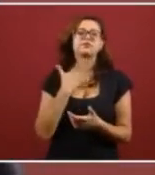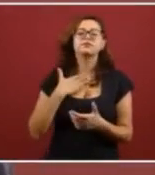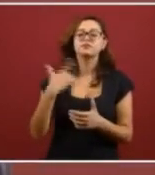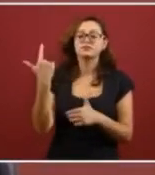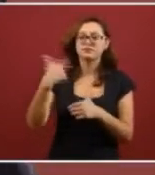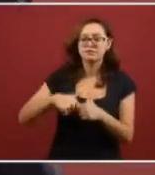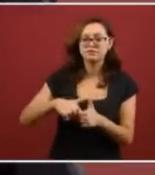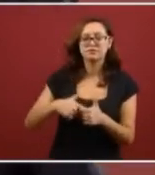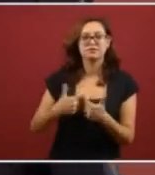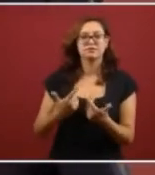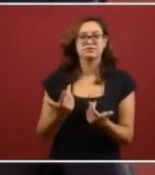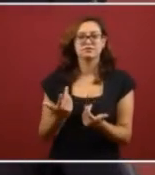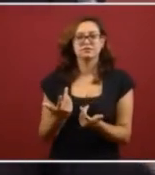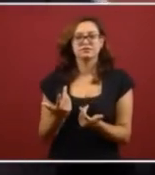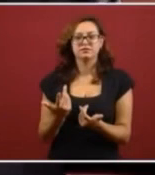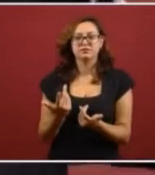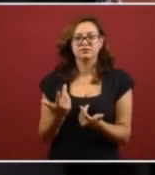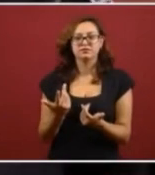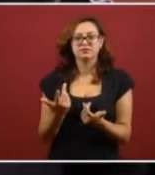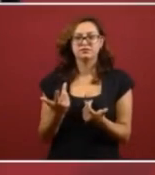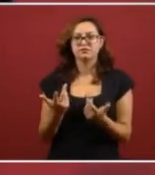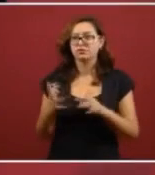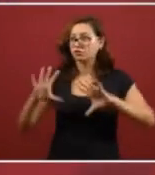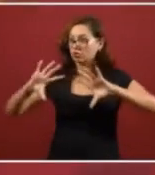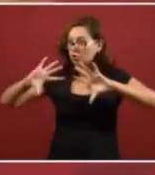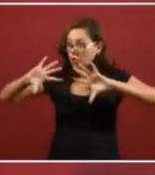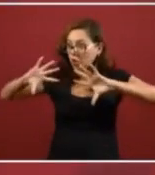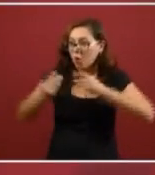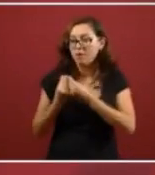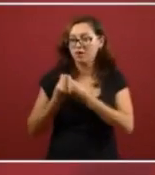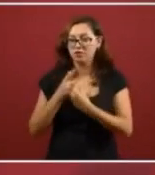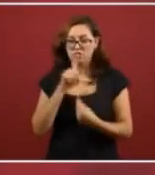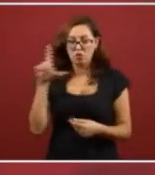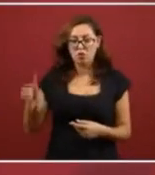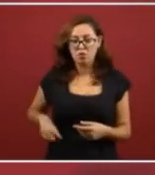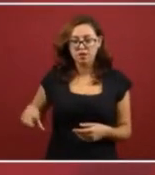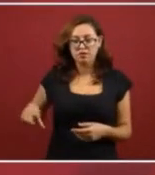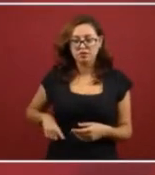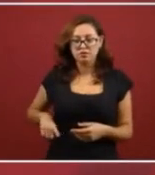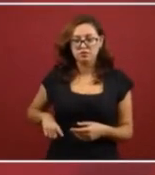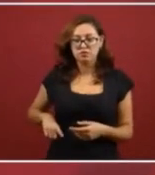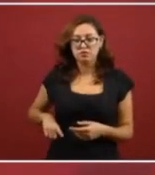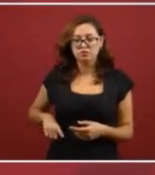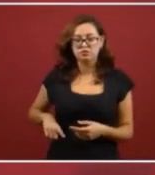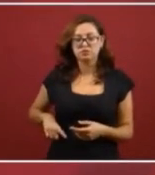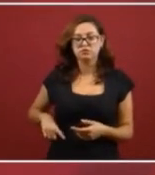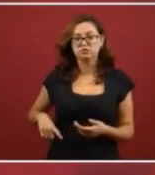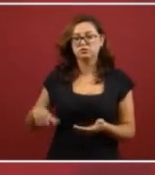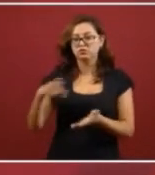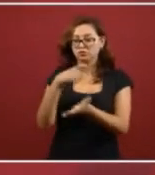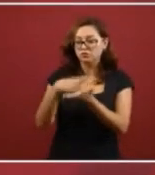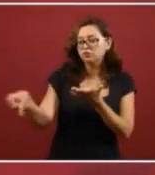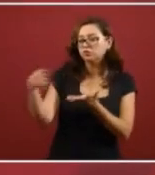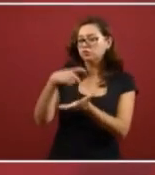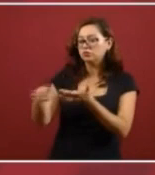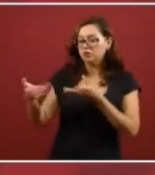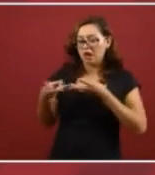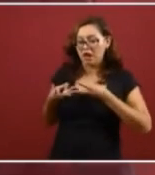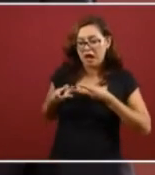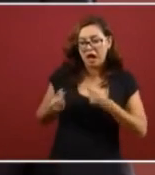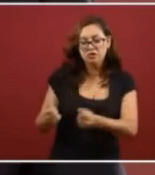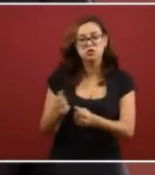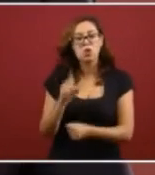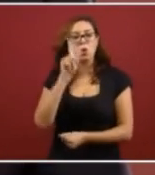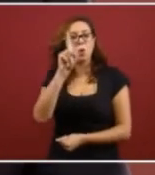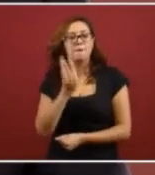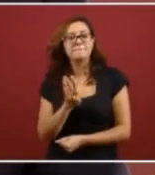or gas el gobierno en su conjunto, the government in conjunction, compra $1 billion de pesos